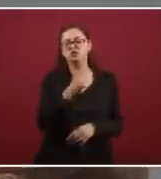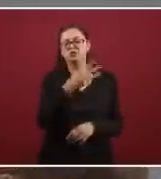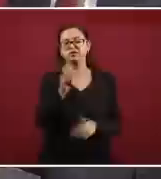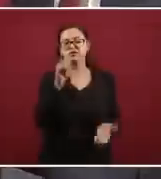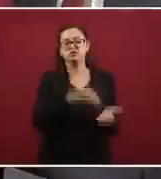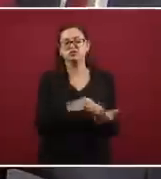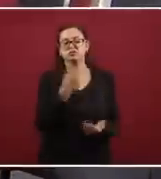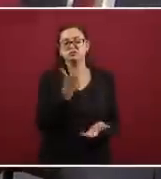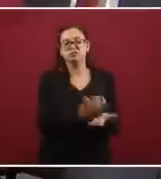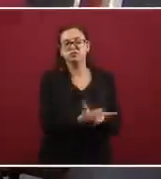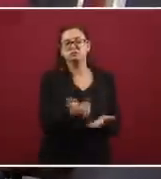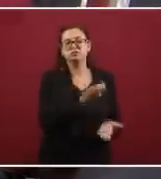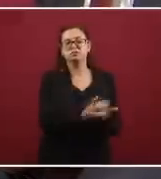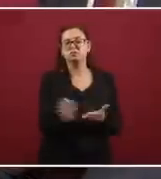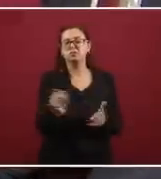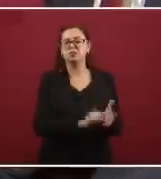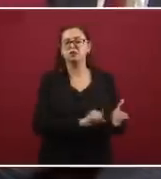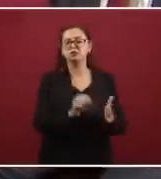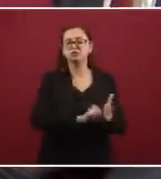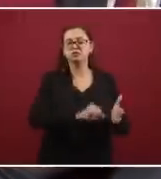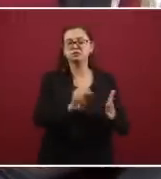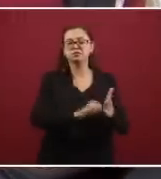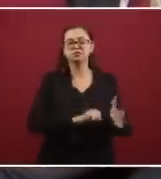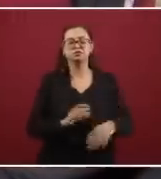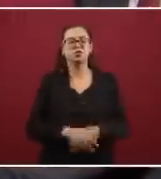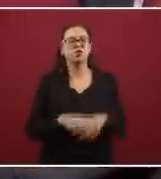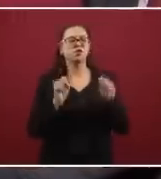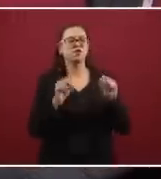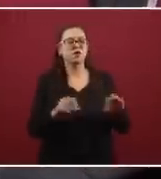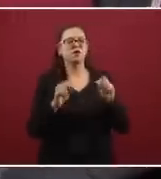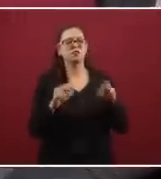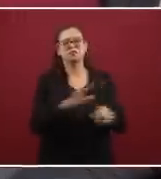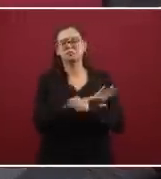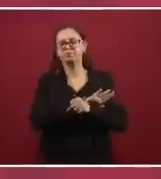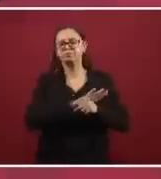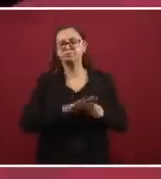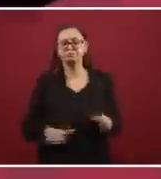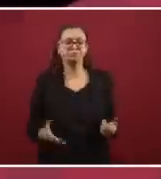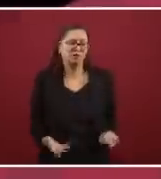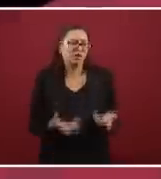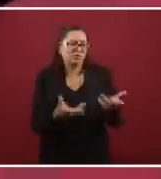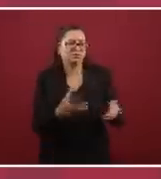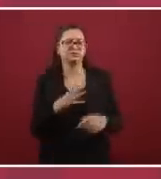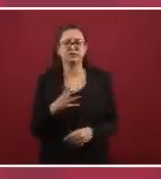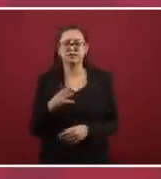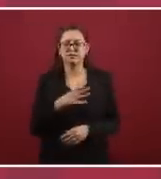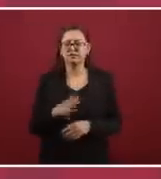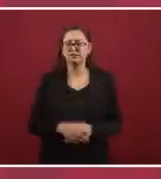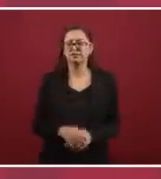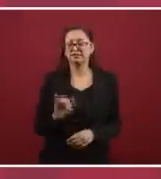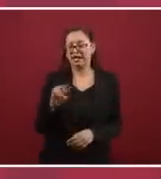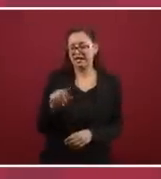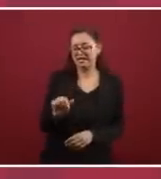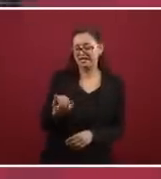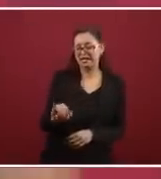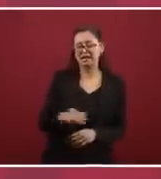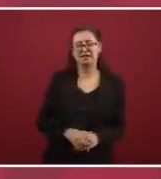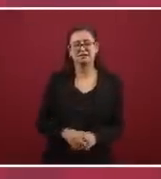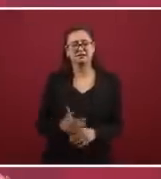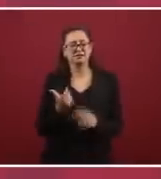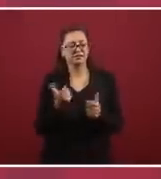pesos mensuales. Llenaban las oficinas. Bueno, ahí está el Instituto de la Transparencia, cuesta